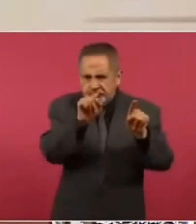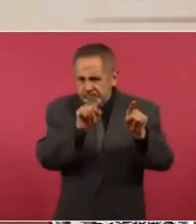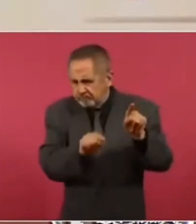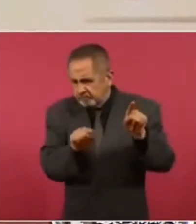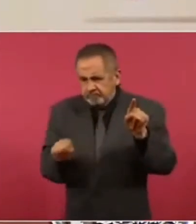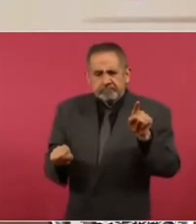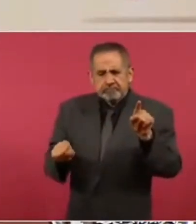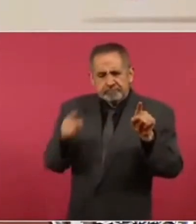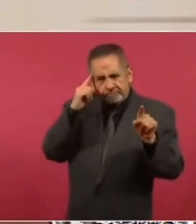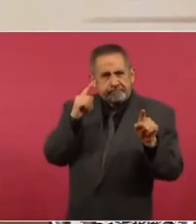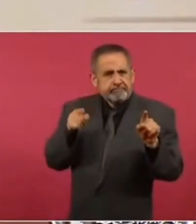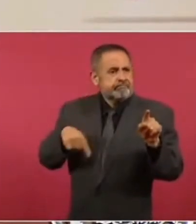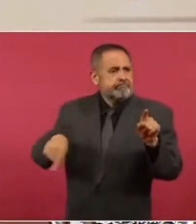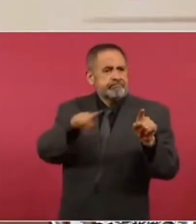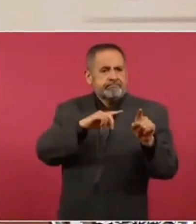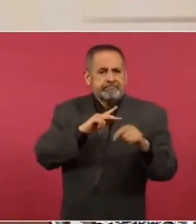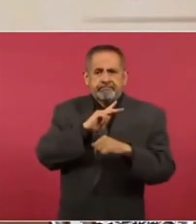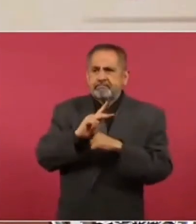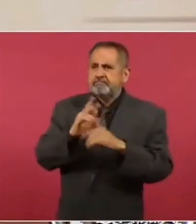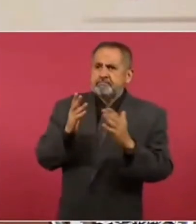para el desarrollo del país.